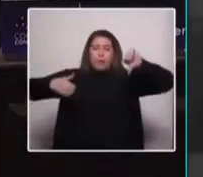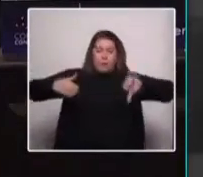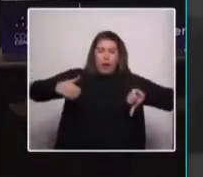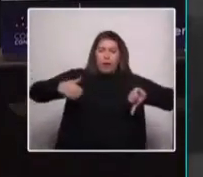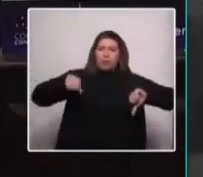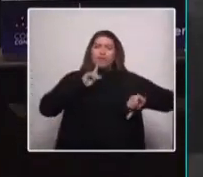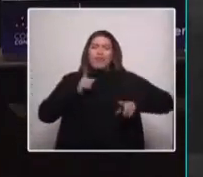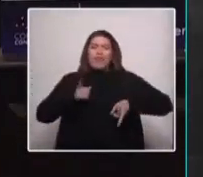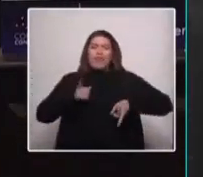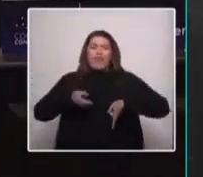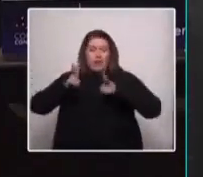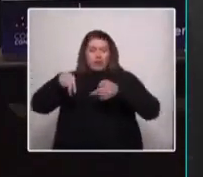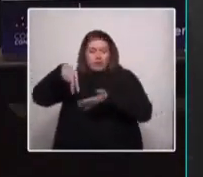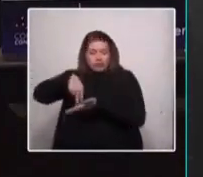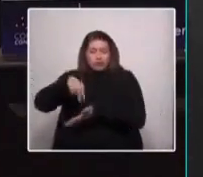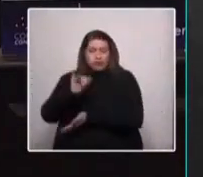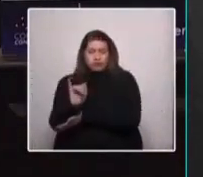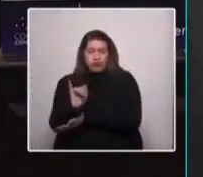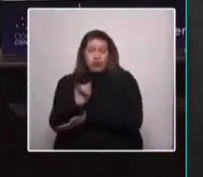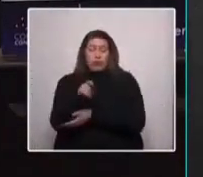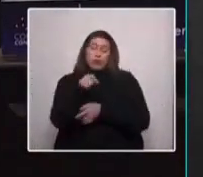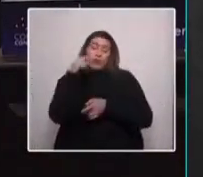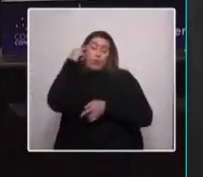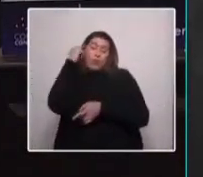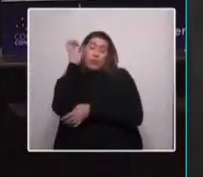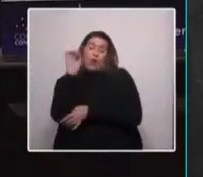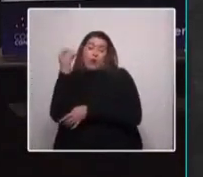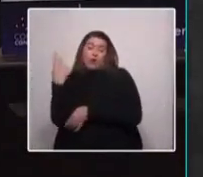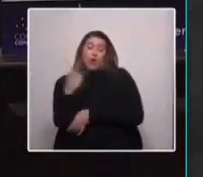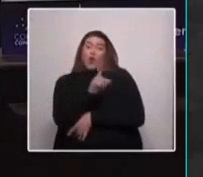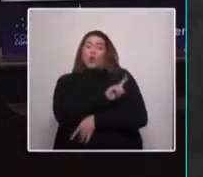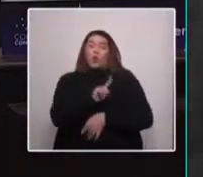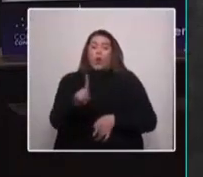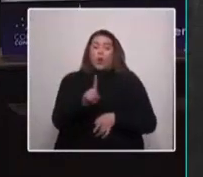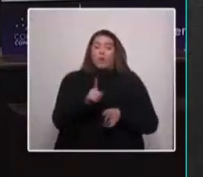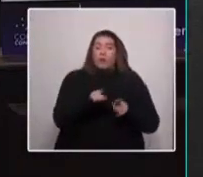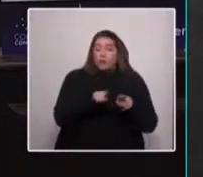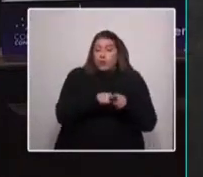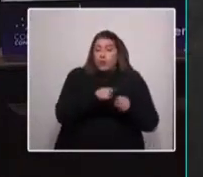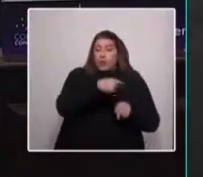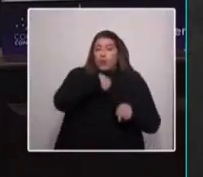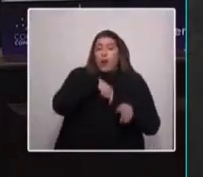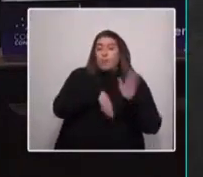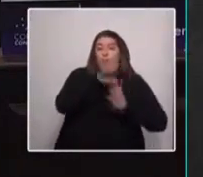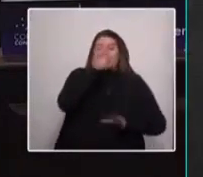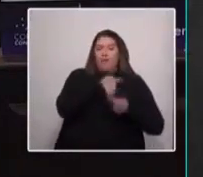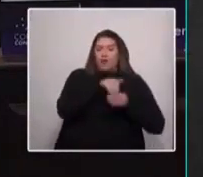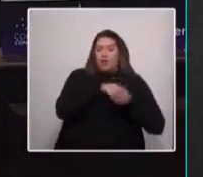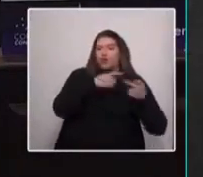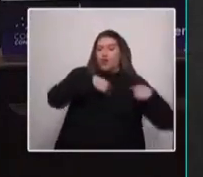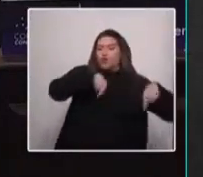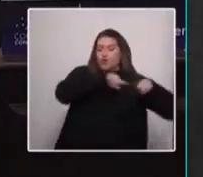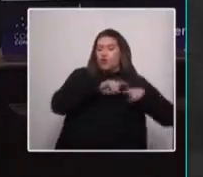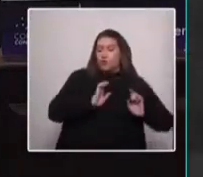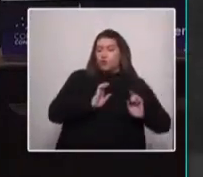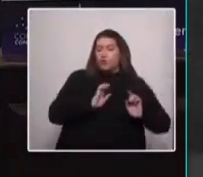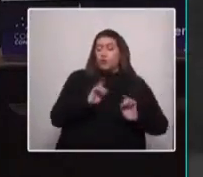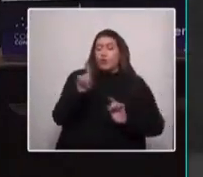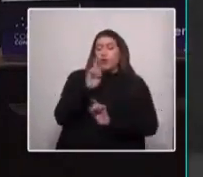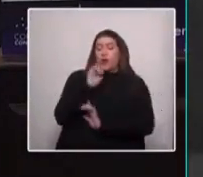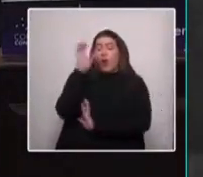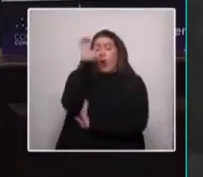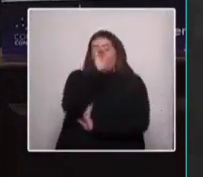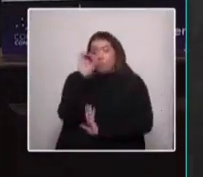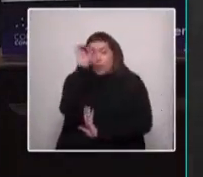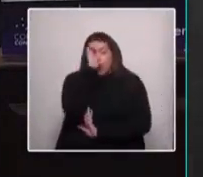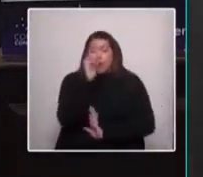siempre pongo el ejemplo, ¿cuánto cuesta en un curso los apoderados ponerse de acuerdo? Pensé que ibas a mencionar apoderados y